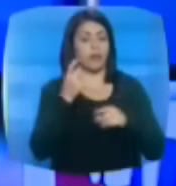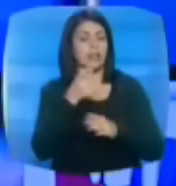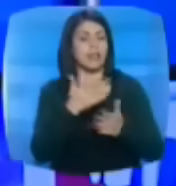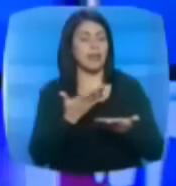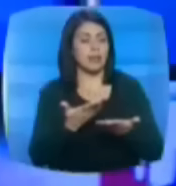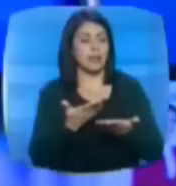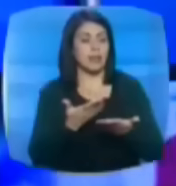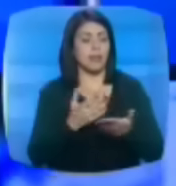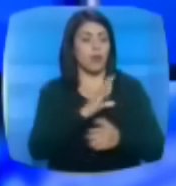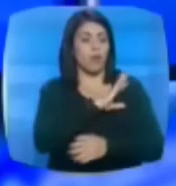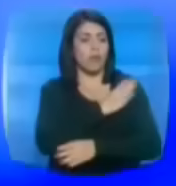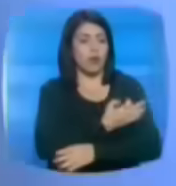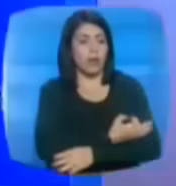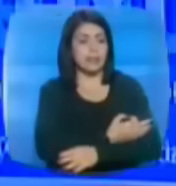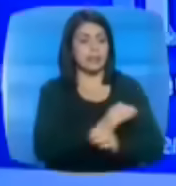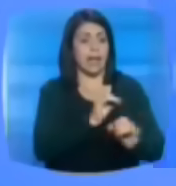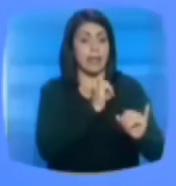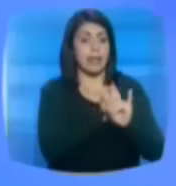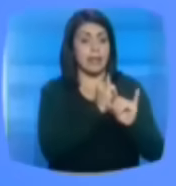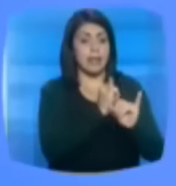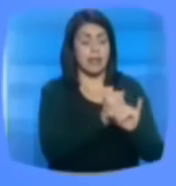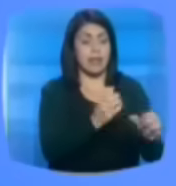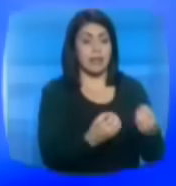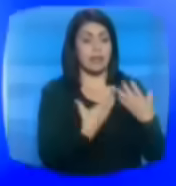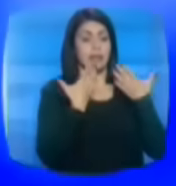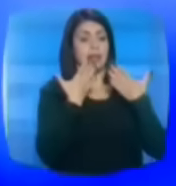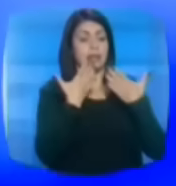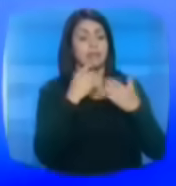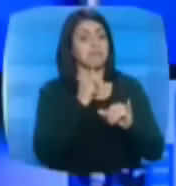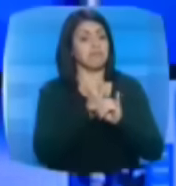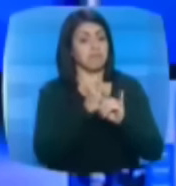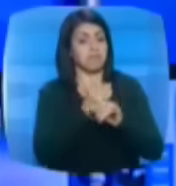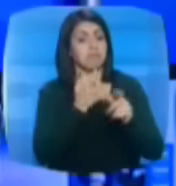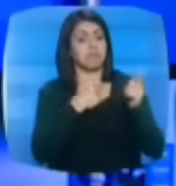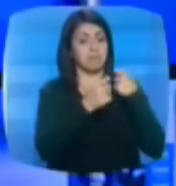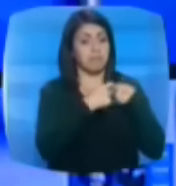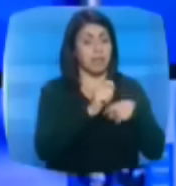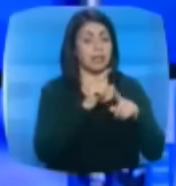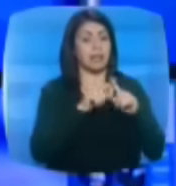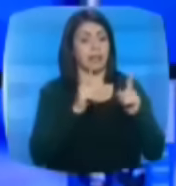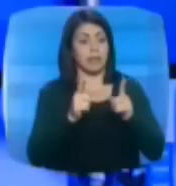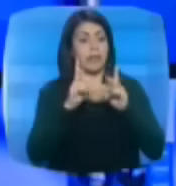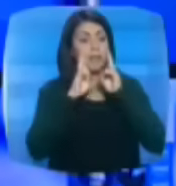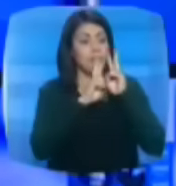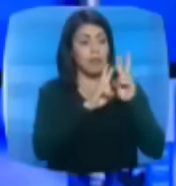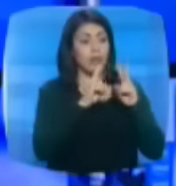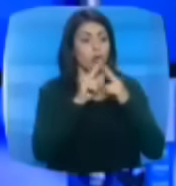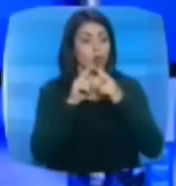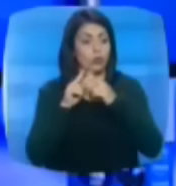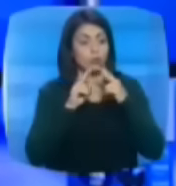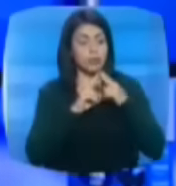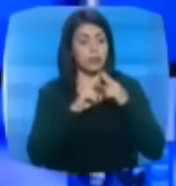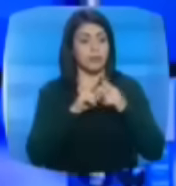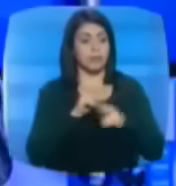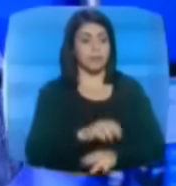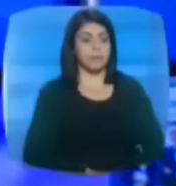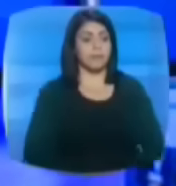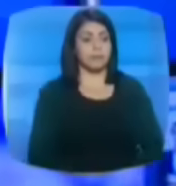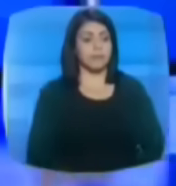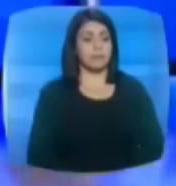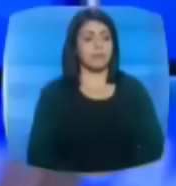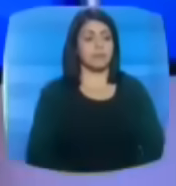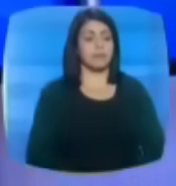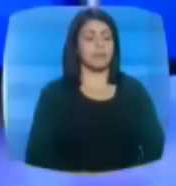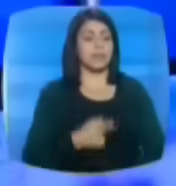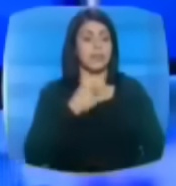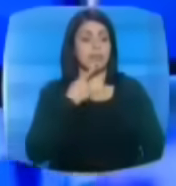falta? Potenciar sus redes sociales, porque estamos hablando hoy del marketing digital, sí, que sí nos permite mayor visibilidad. Dice mi mentora Vilma Núñez, que es